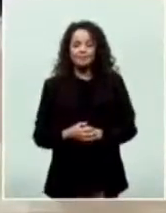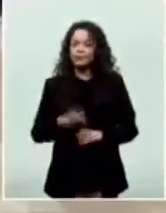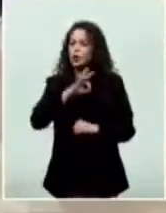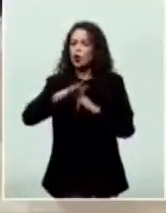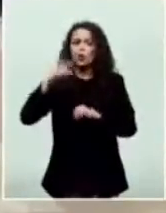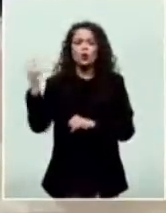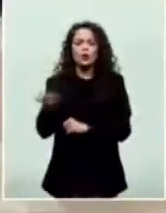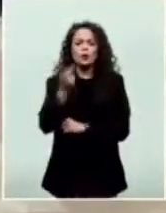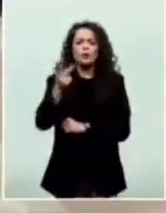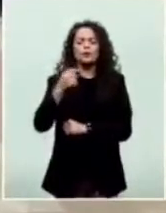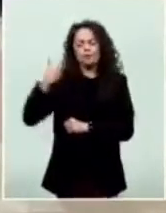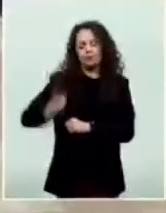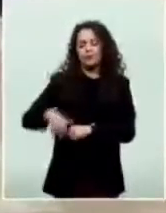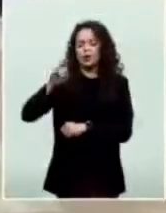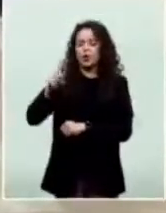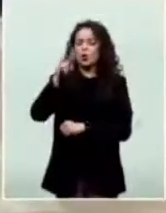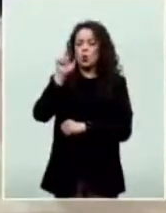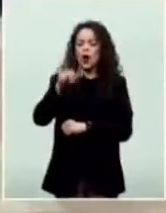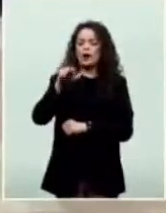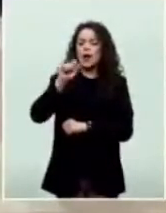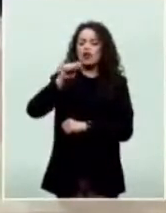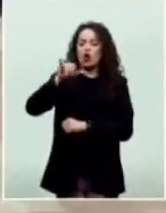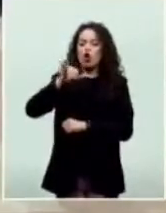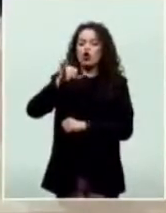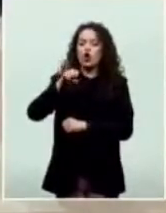Antonio Jiménez, de Grupo Fórmula.